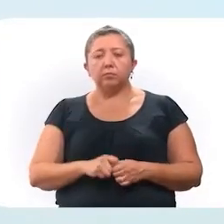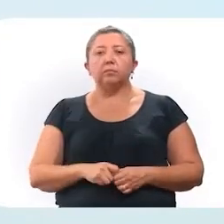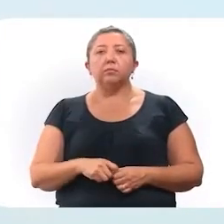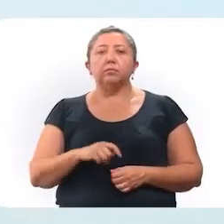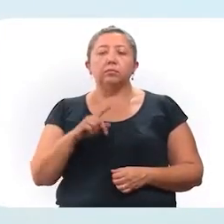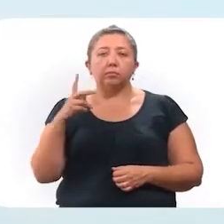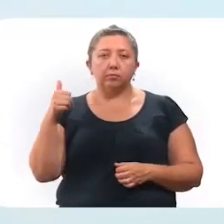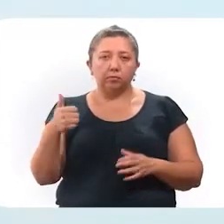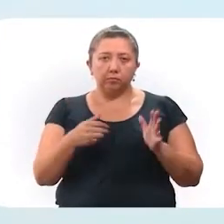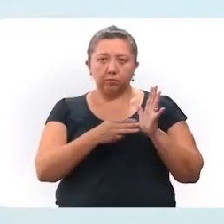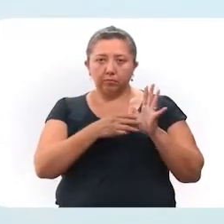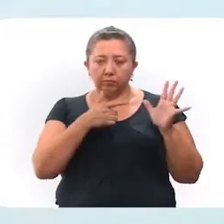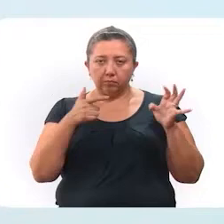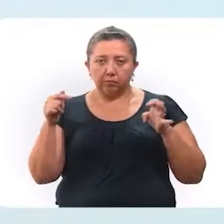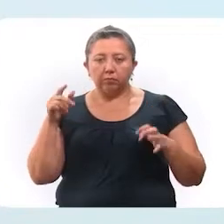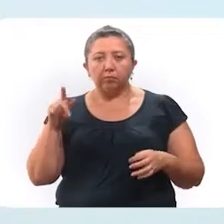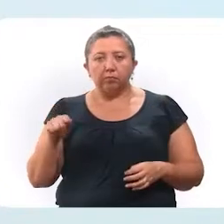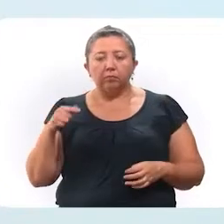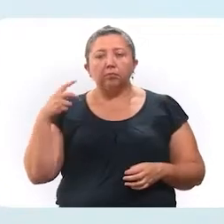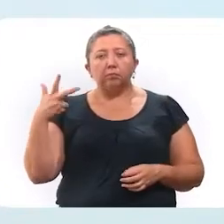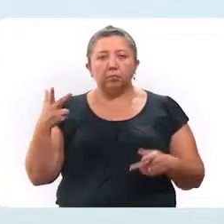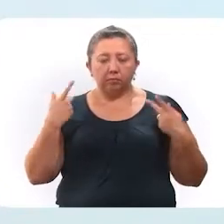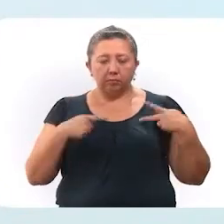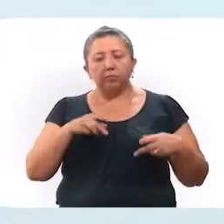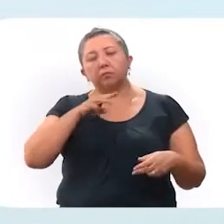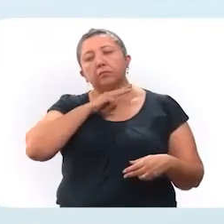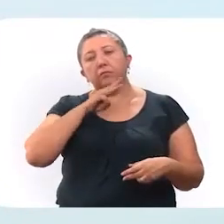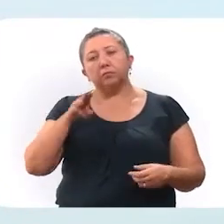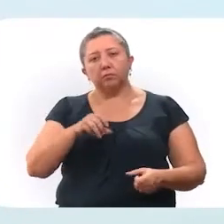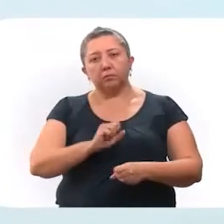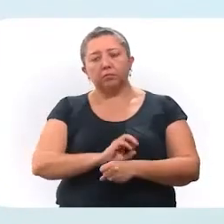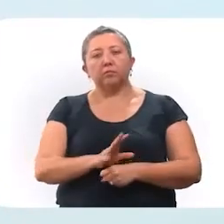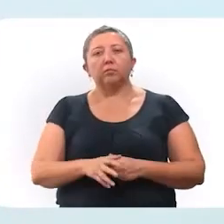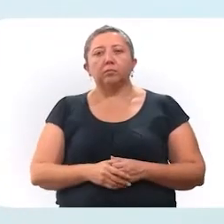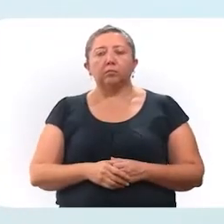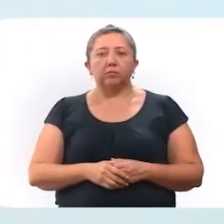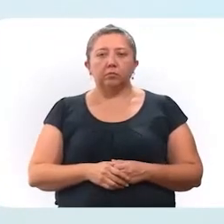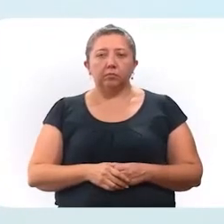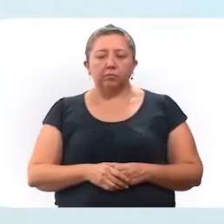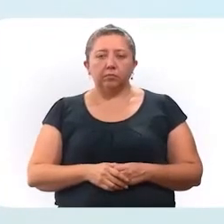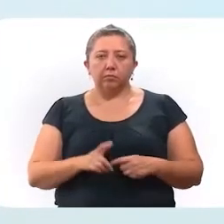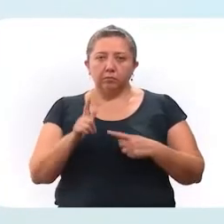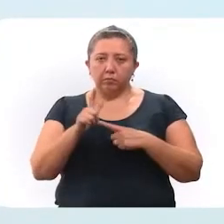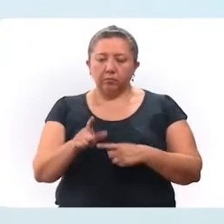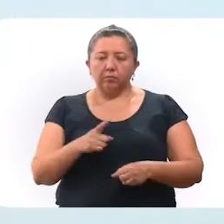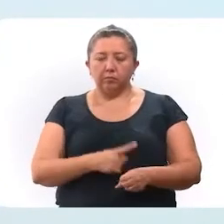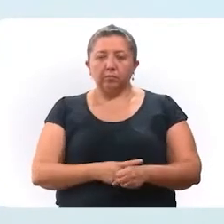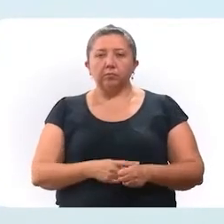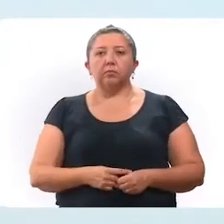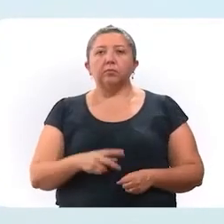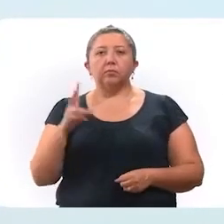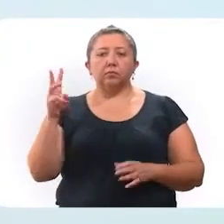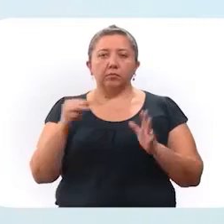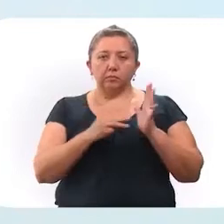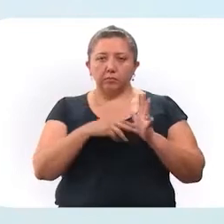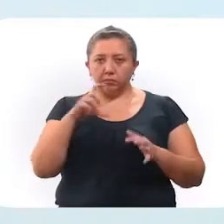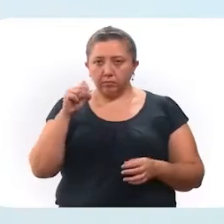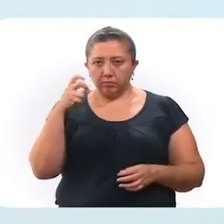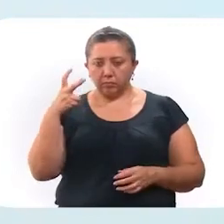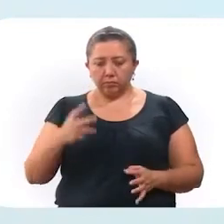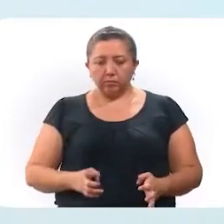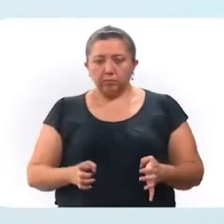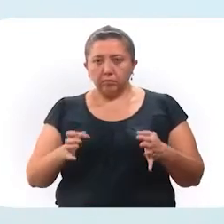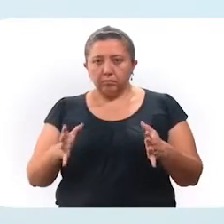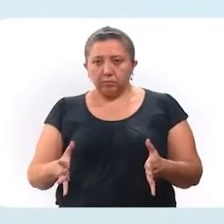total son 6.778 las personas fallecidas a causa del coronavirus. De los casos activos, 2.028